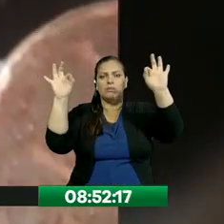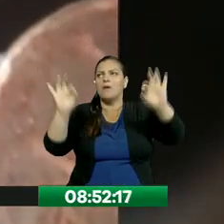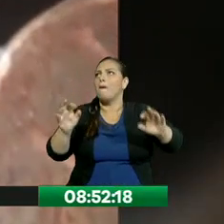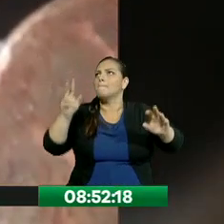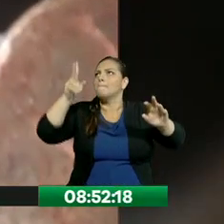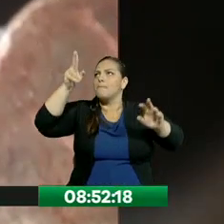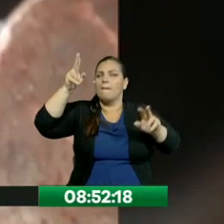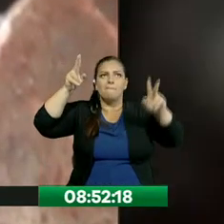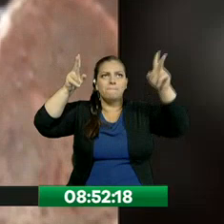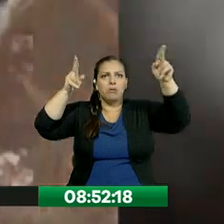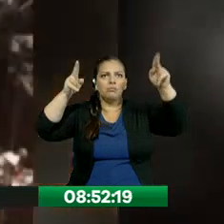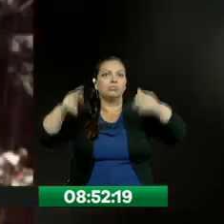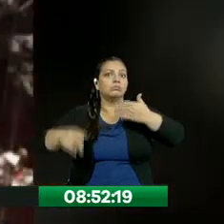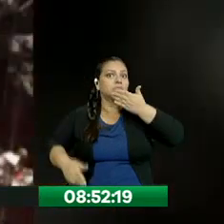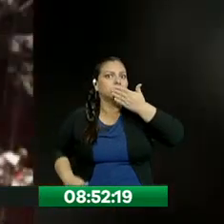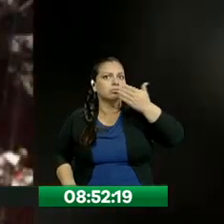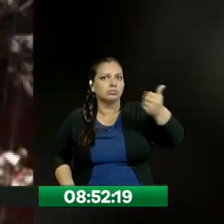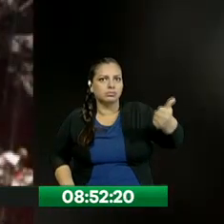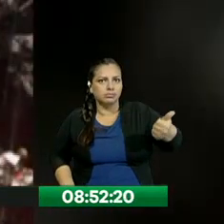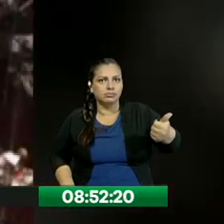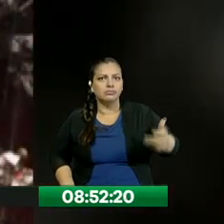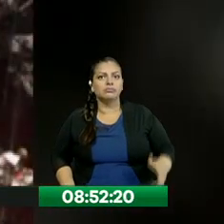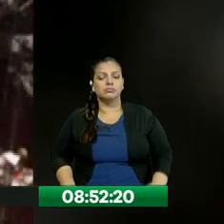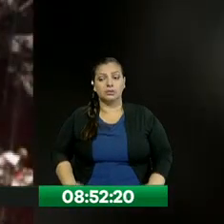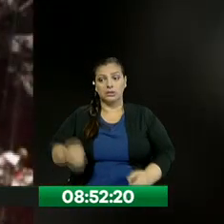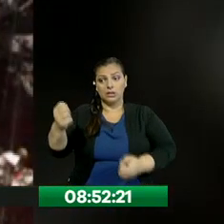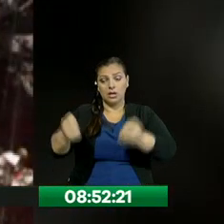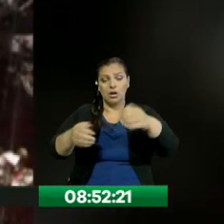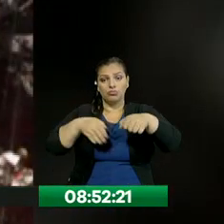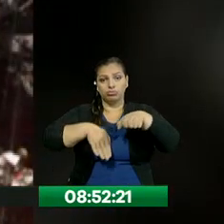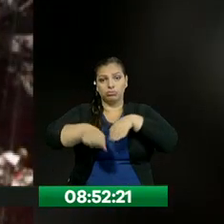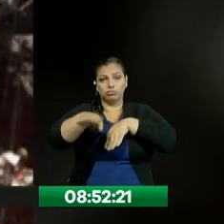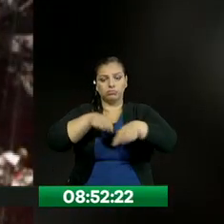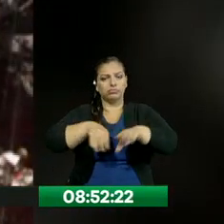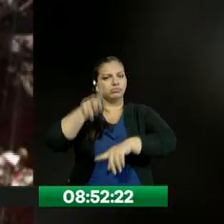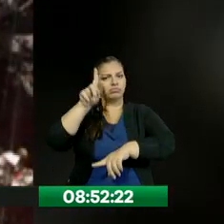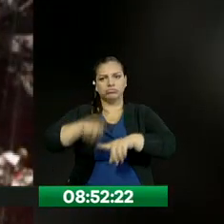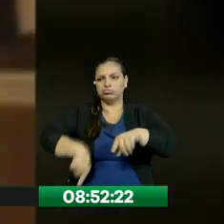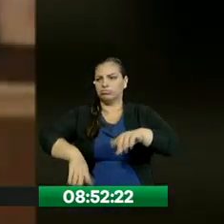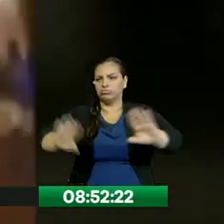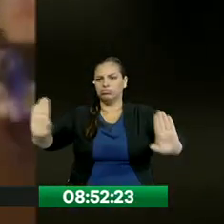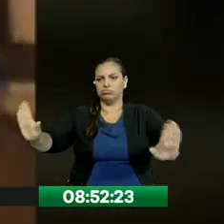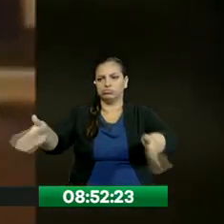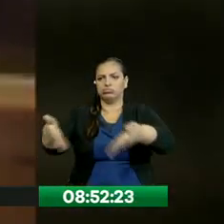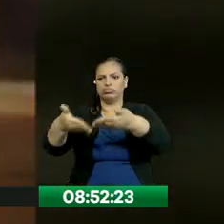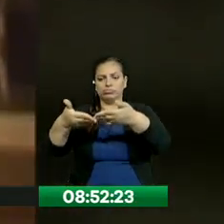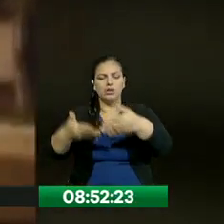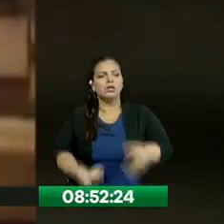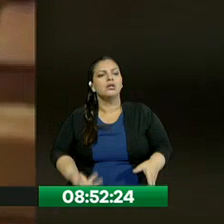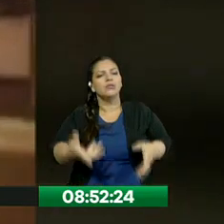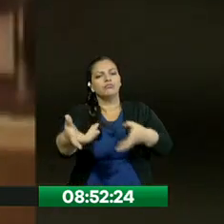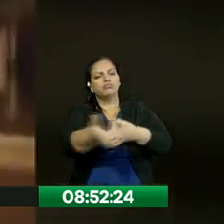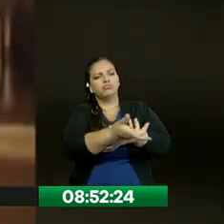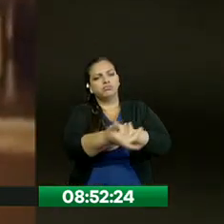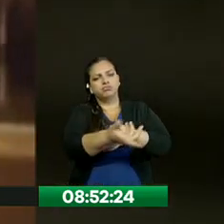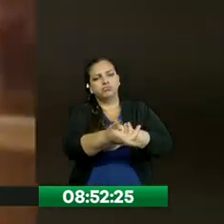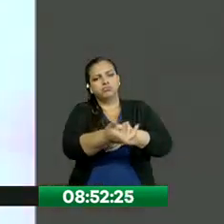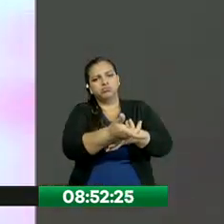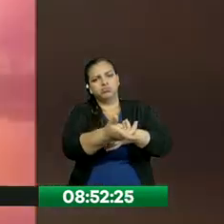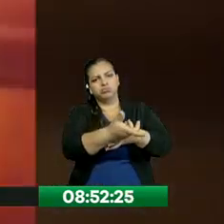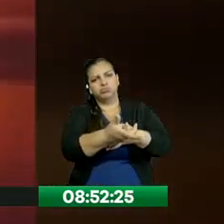vecinas. E incluso la circulación vehicular fue restringida para facilitar el trabajo de los bomberos.